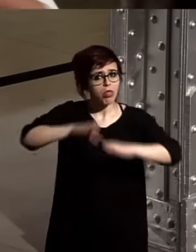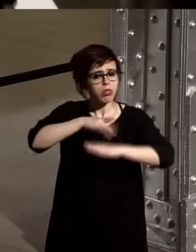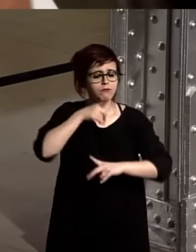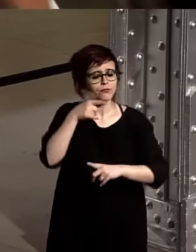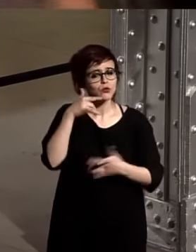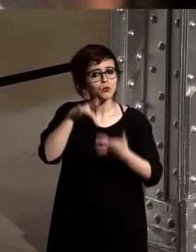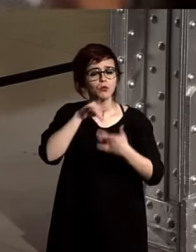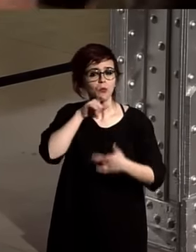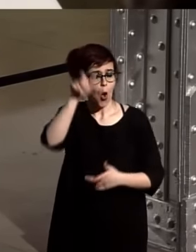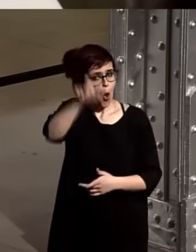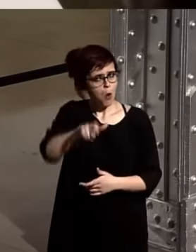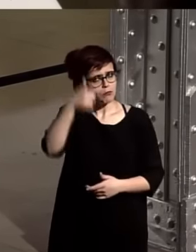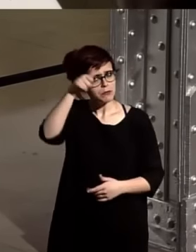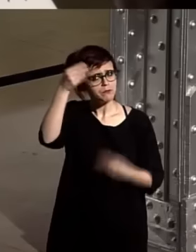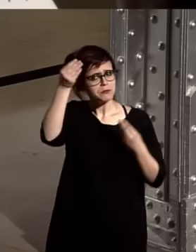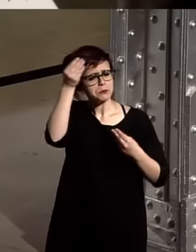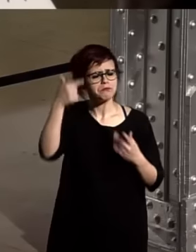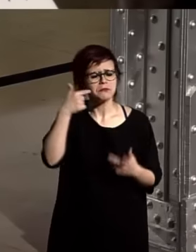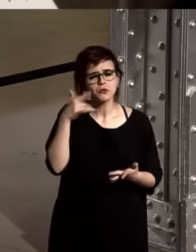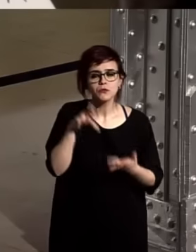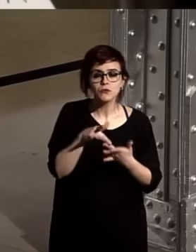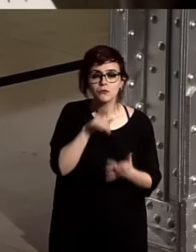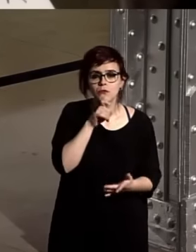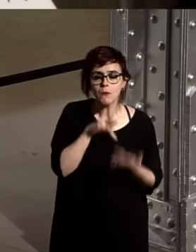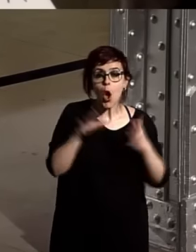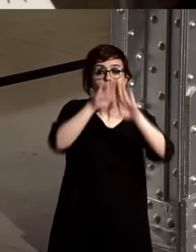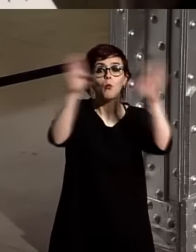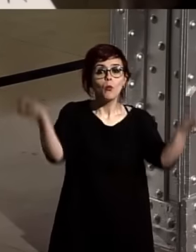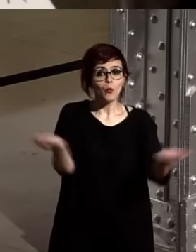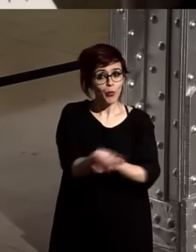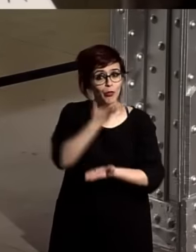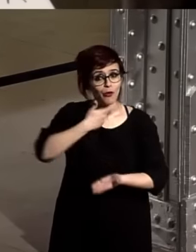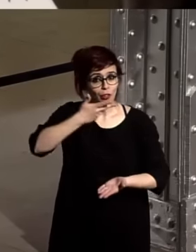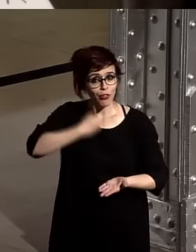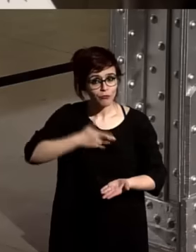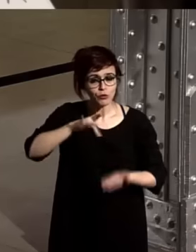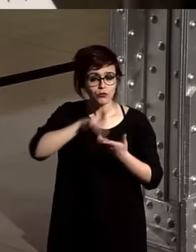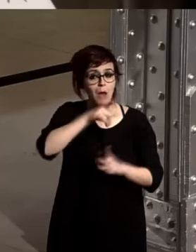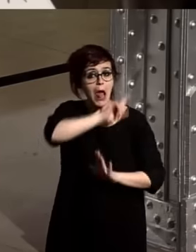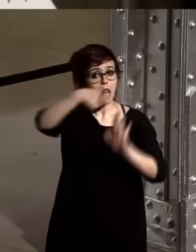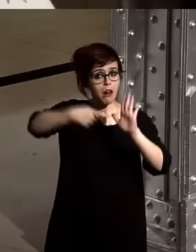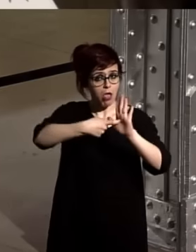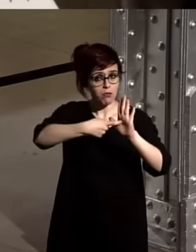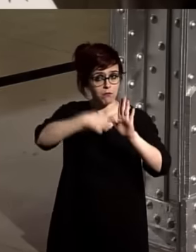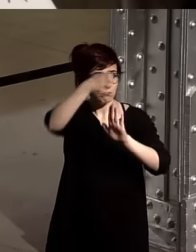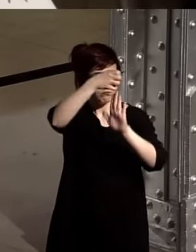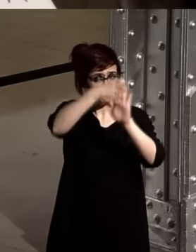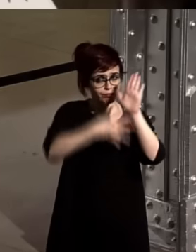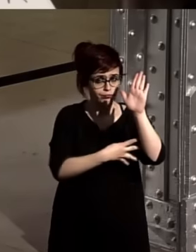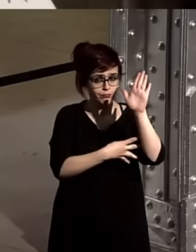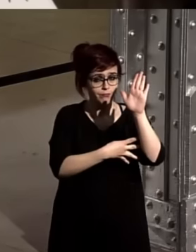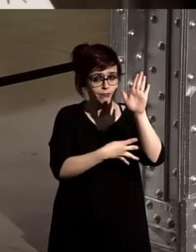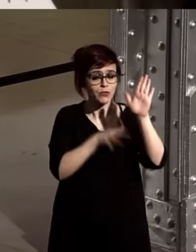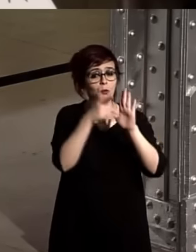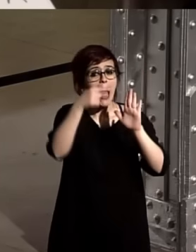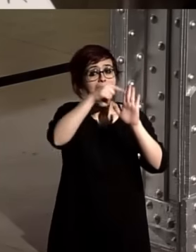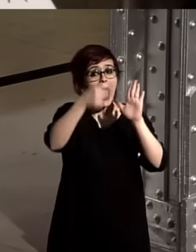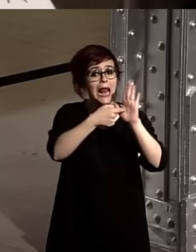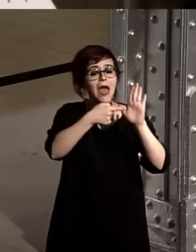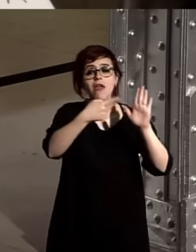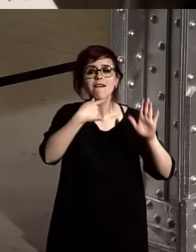base de que el mundo el mundo Med que conocemos está Regido por leyes es decir que hay unas leyes que son